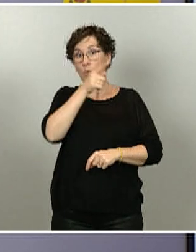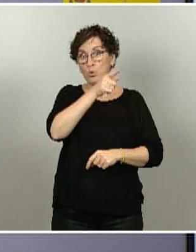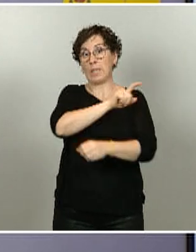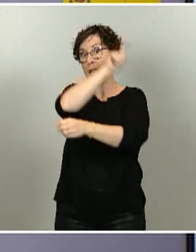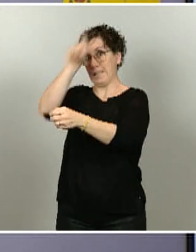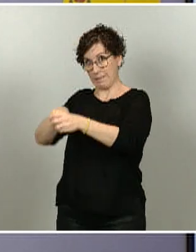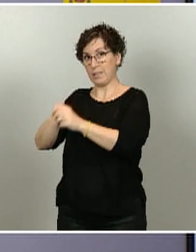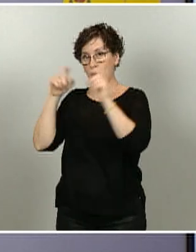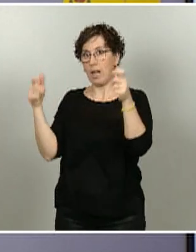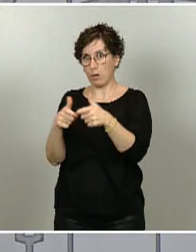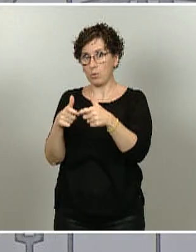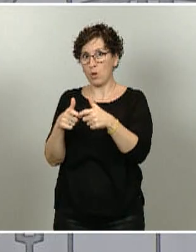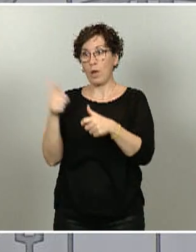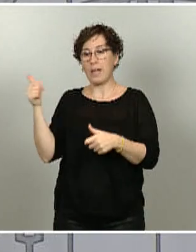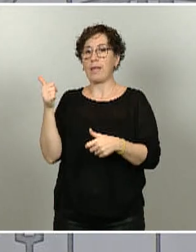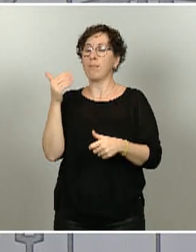el análisis.